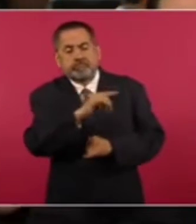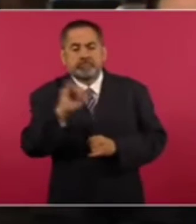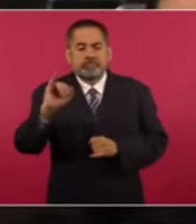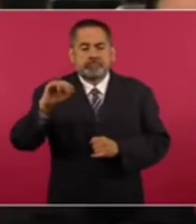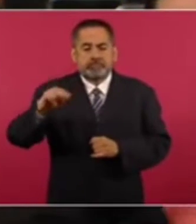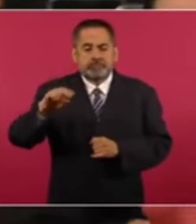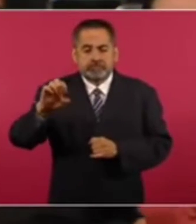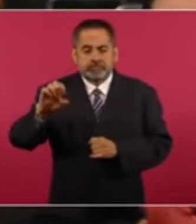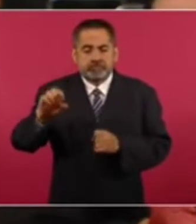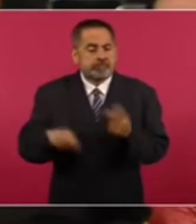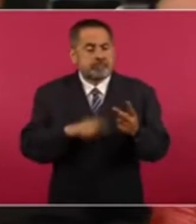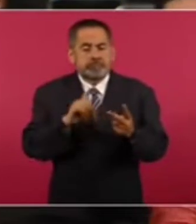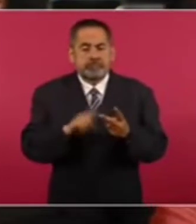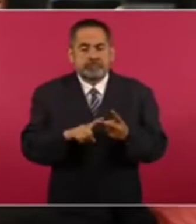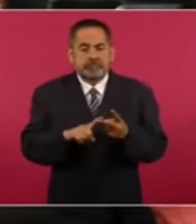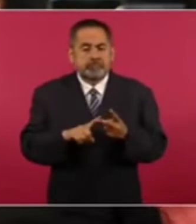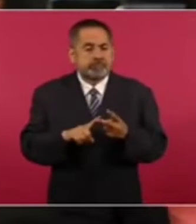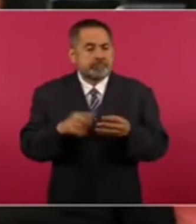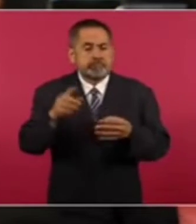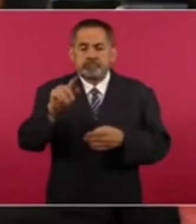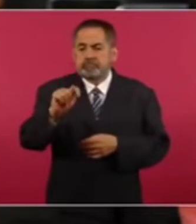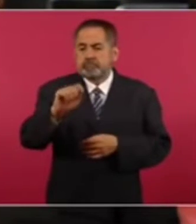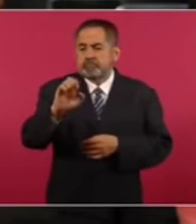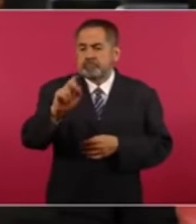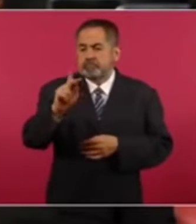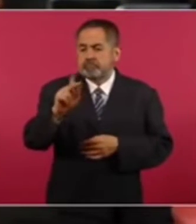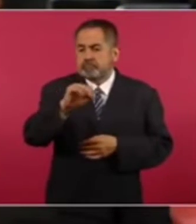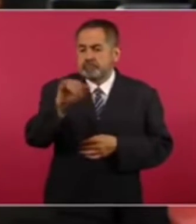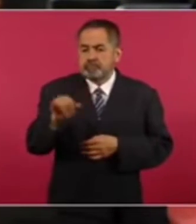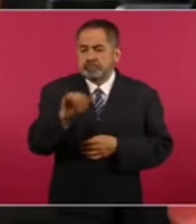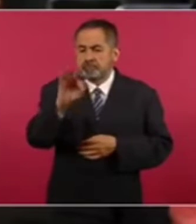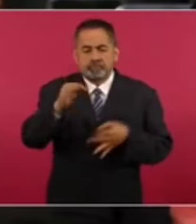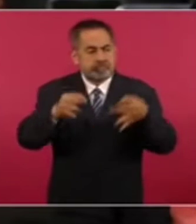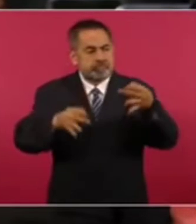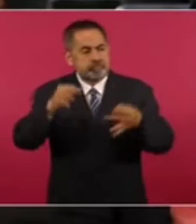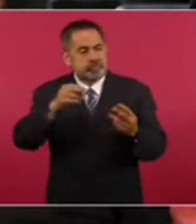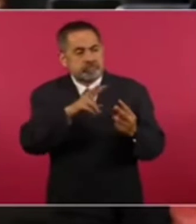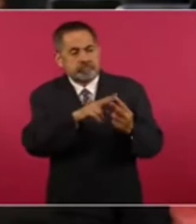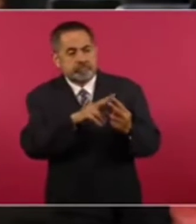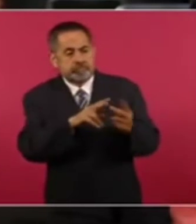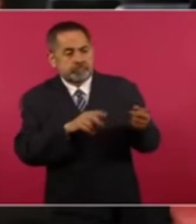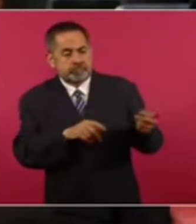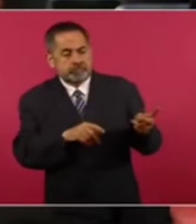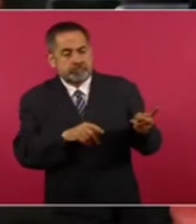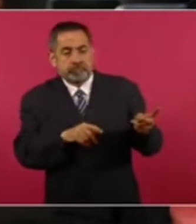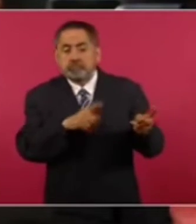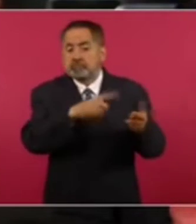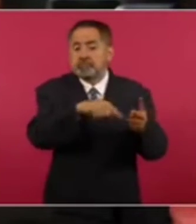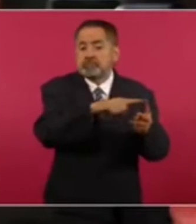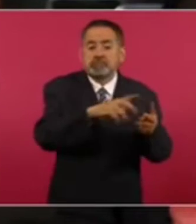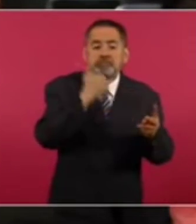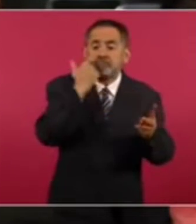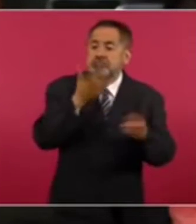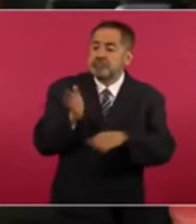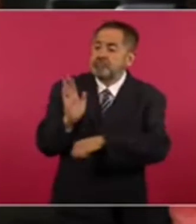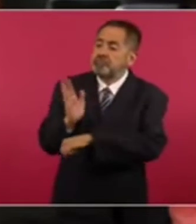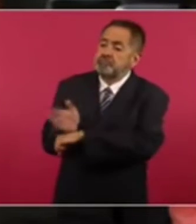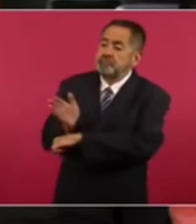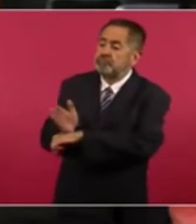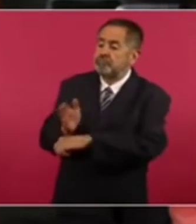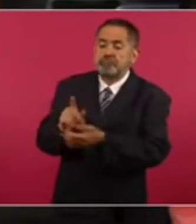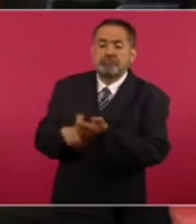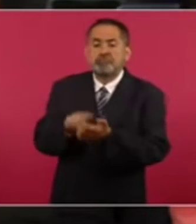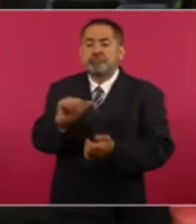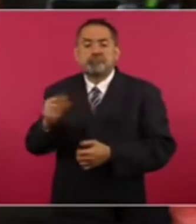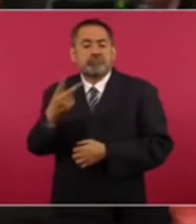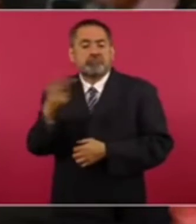del Tribunal Electoral del Poder Judicial de la Federación, donde se pretende censurar a más de 200 personas. Son